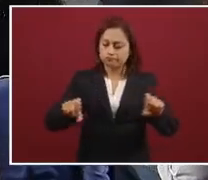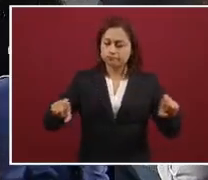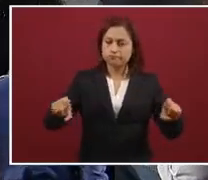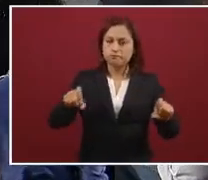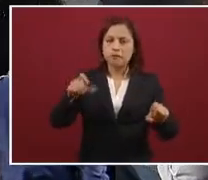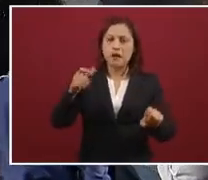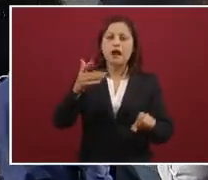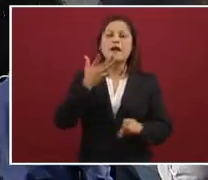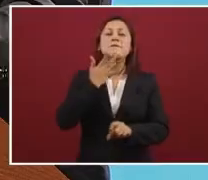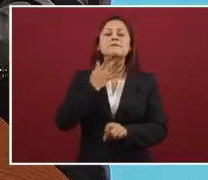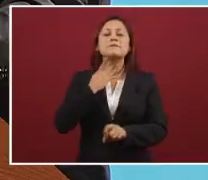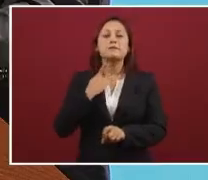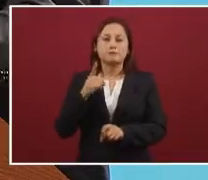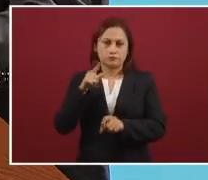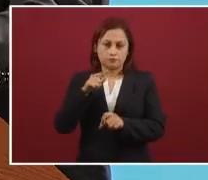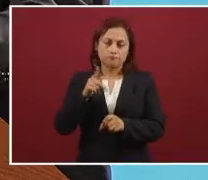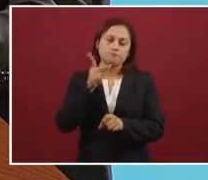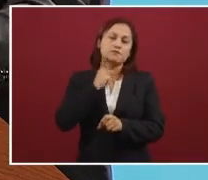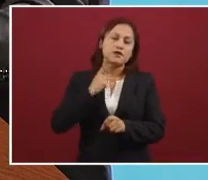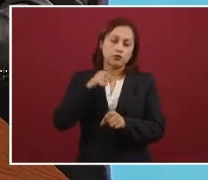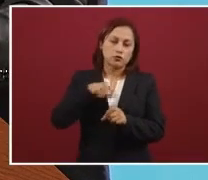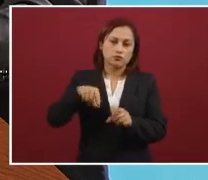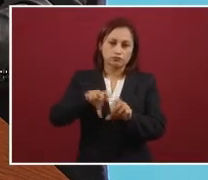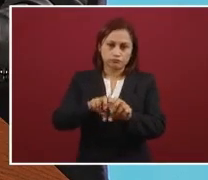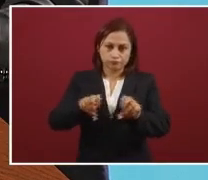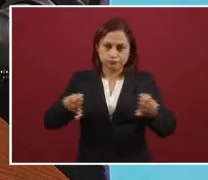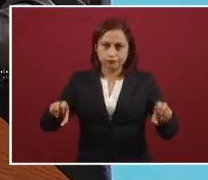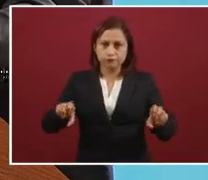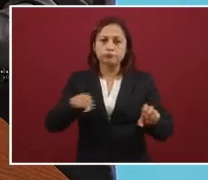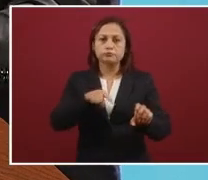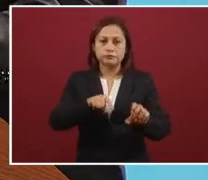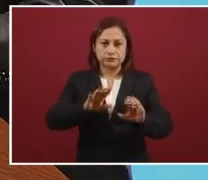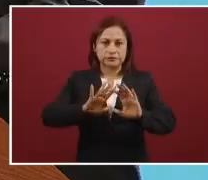afortunadamente ya se iniciaron mesas